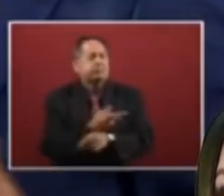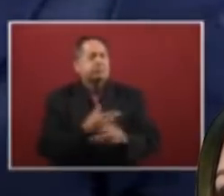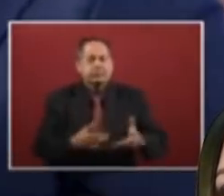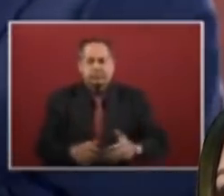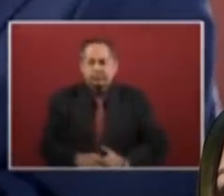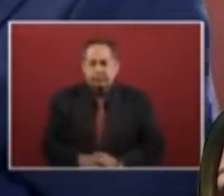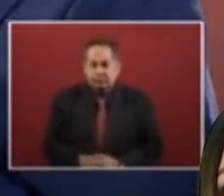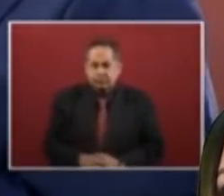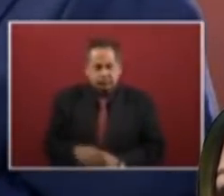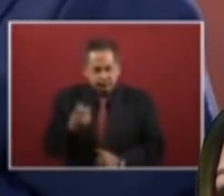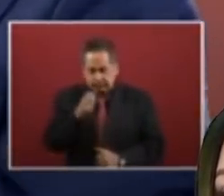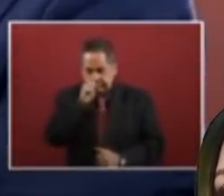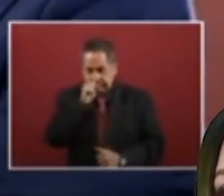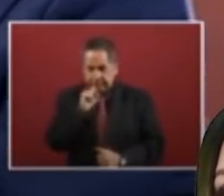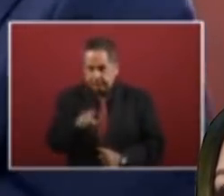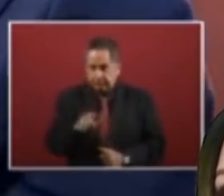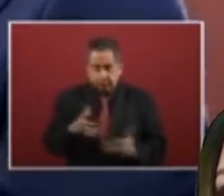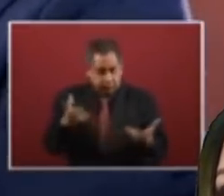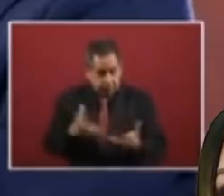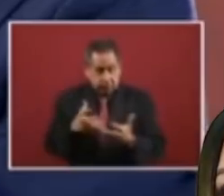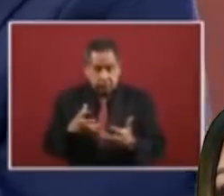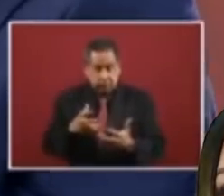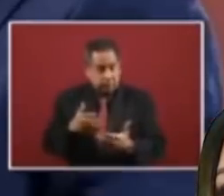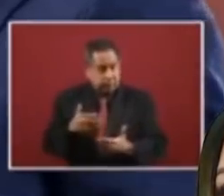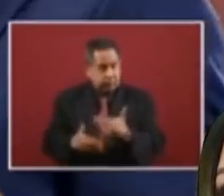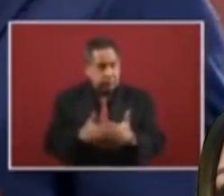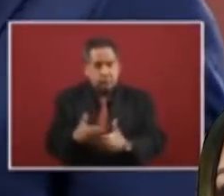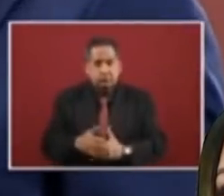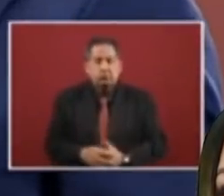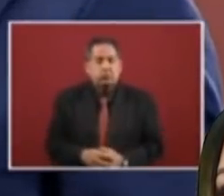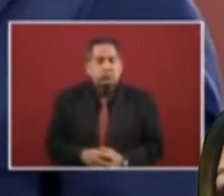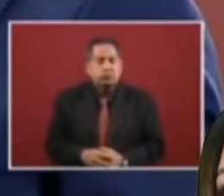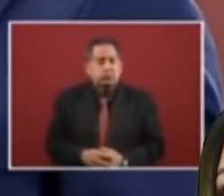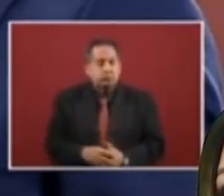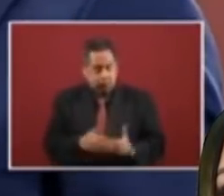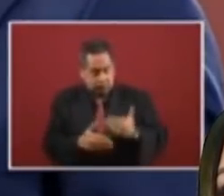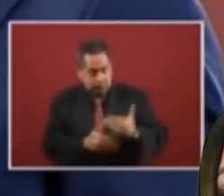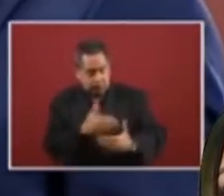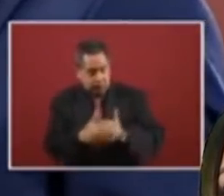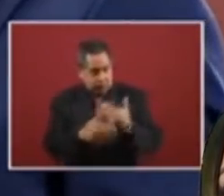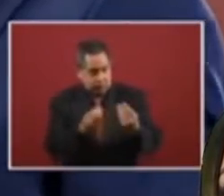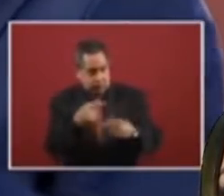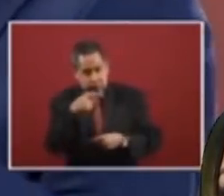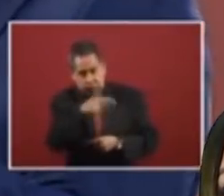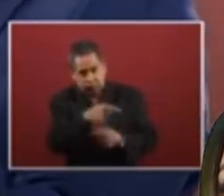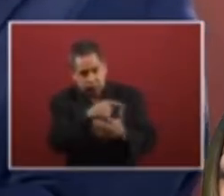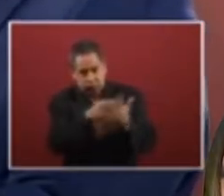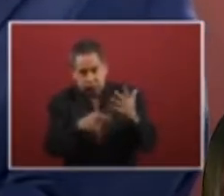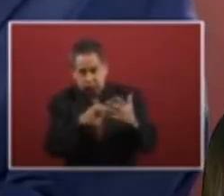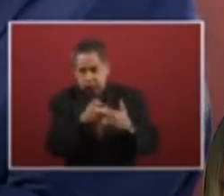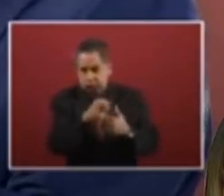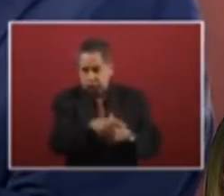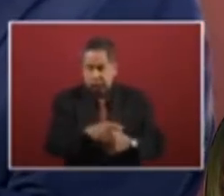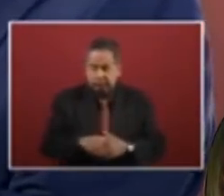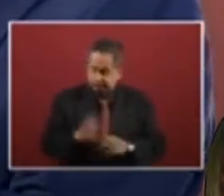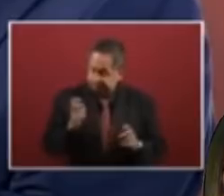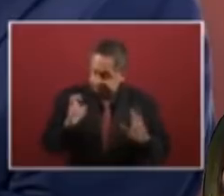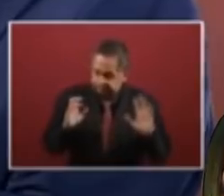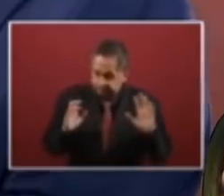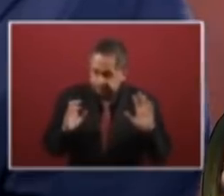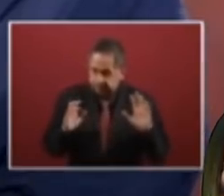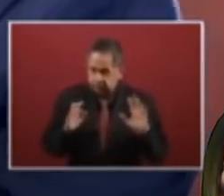es lo que se ha hecho en el caso del proceso, mucho en ese sentido. Por eso,